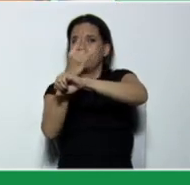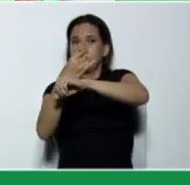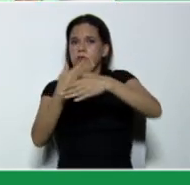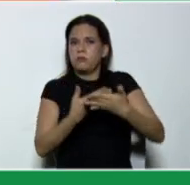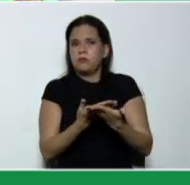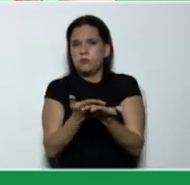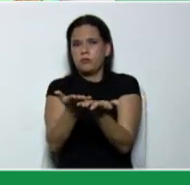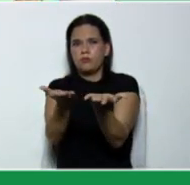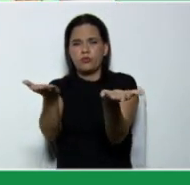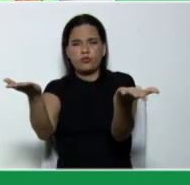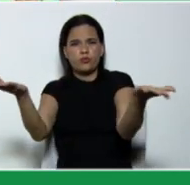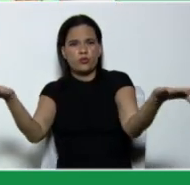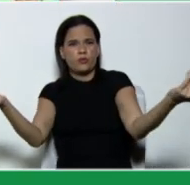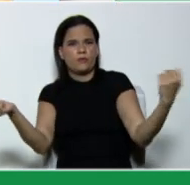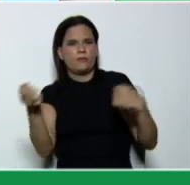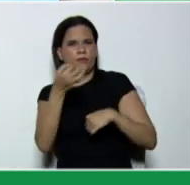de